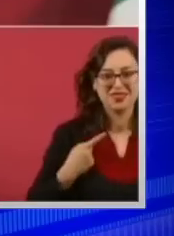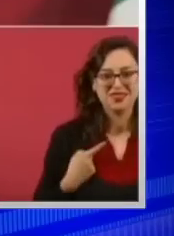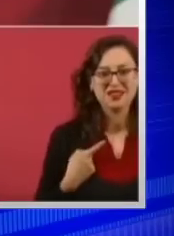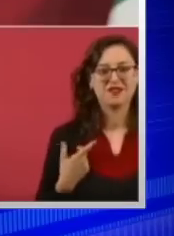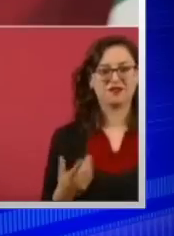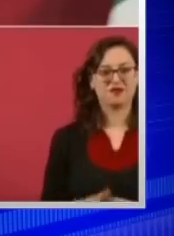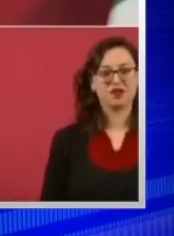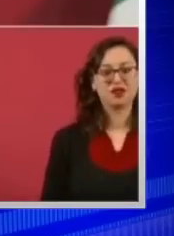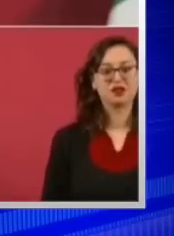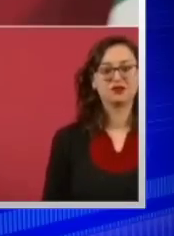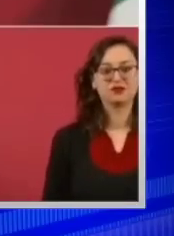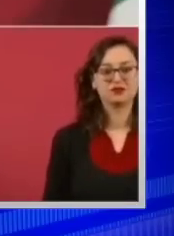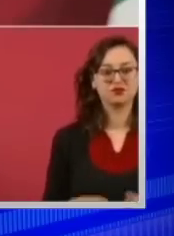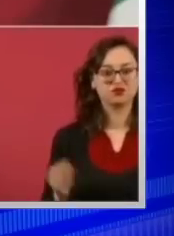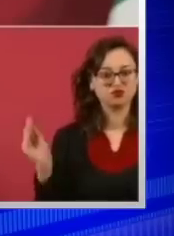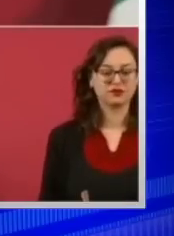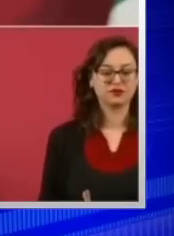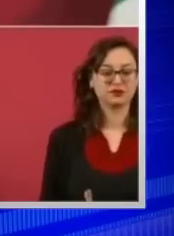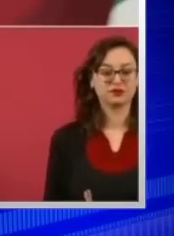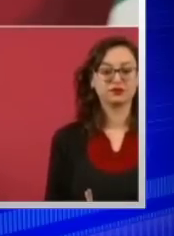hay que hacer propuestas